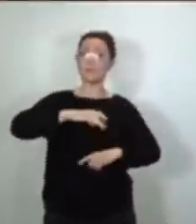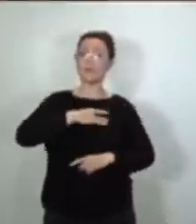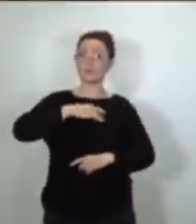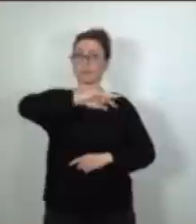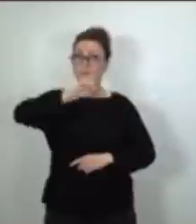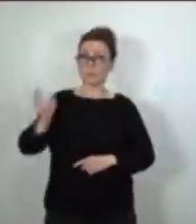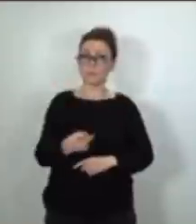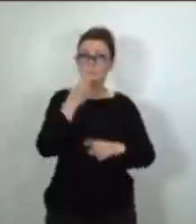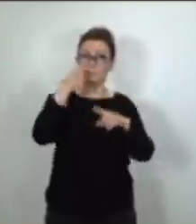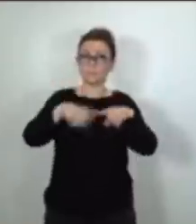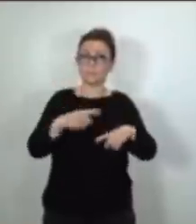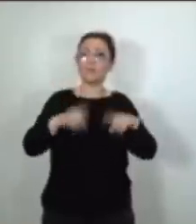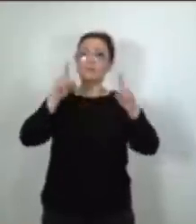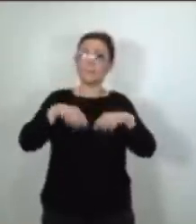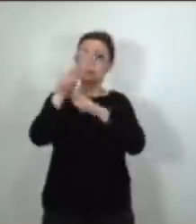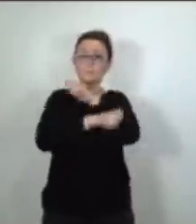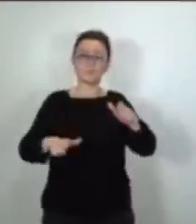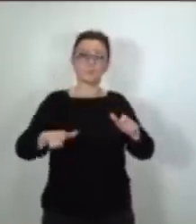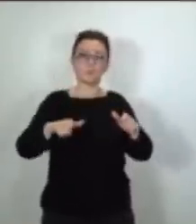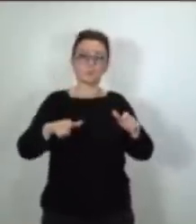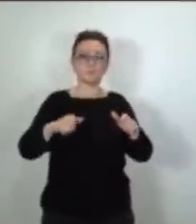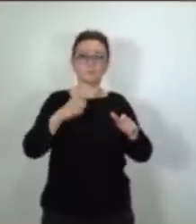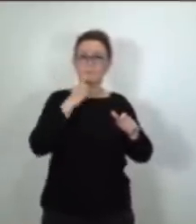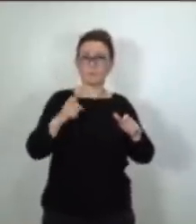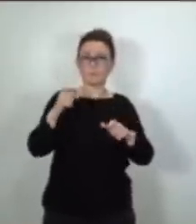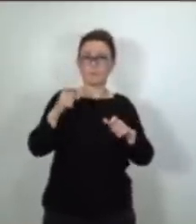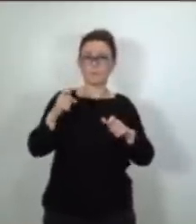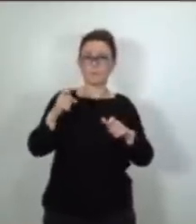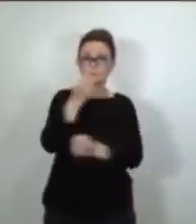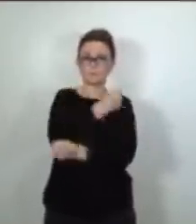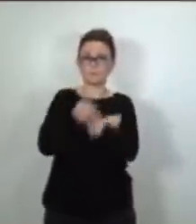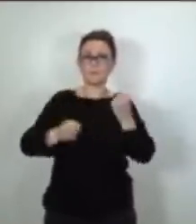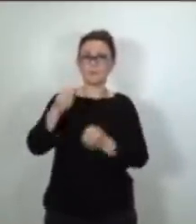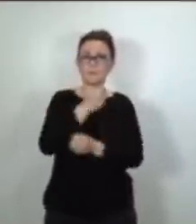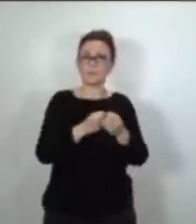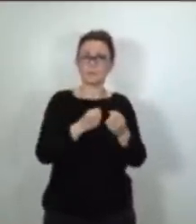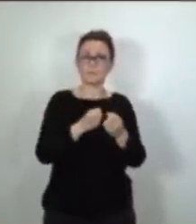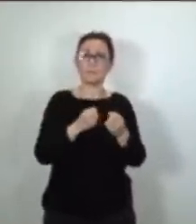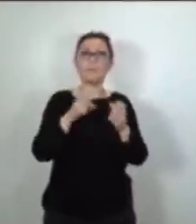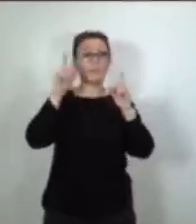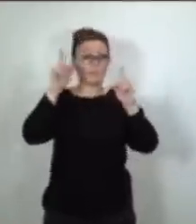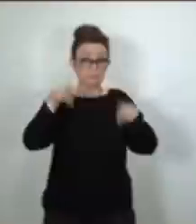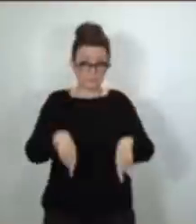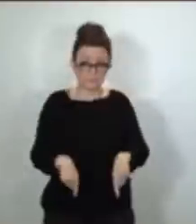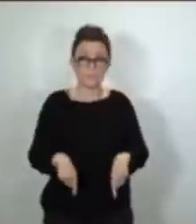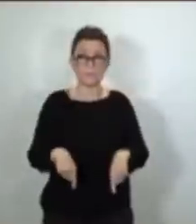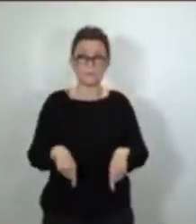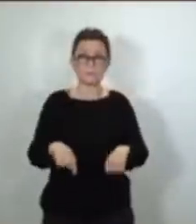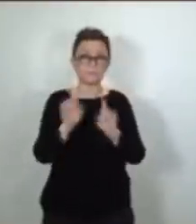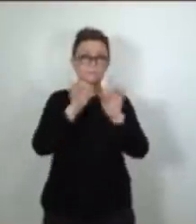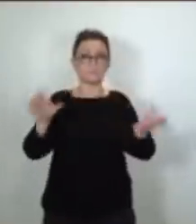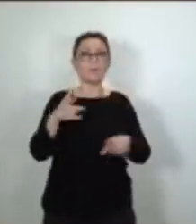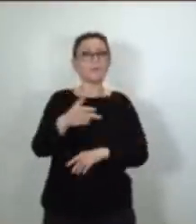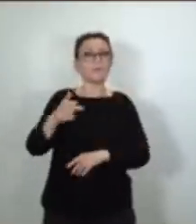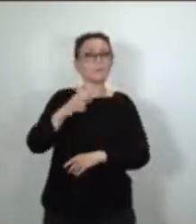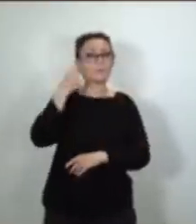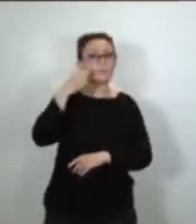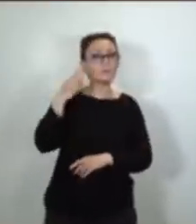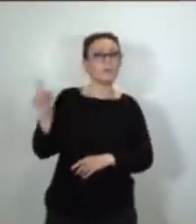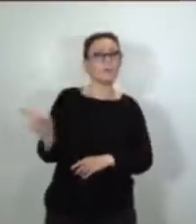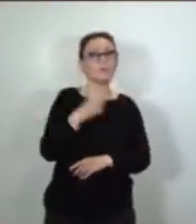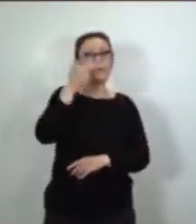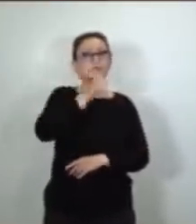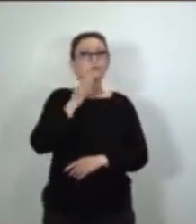funcional y de todas las personas con dificultades económicas. Y también, por supuesto, como no podía ser de otra manera, el derecho a la cultura de todos y